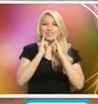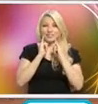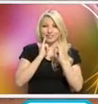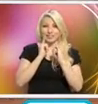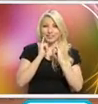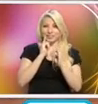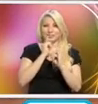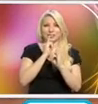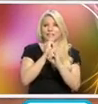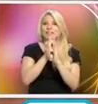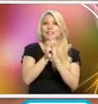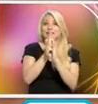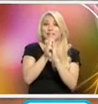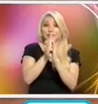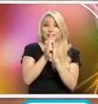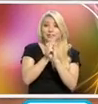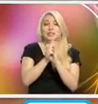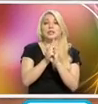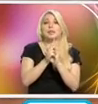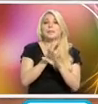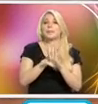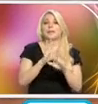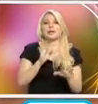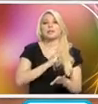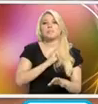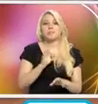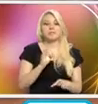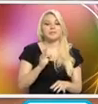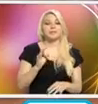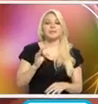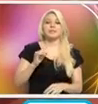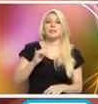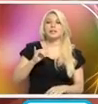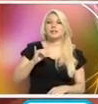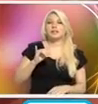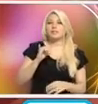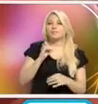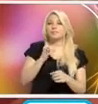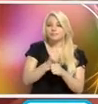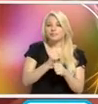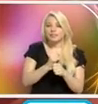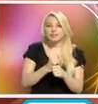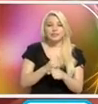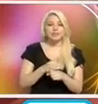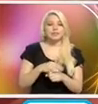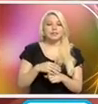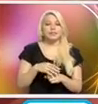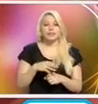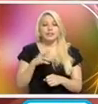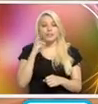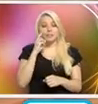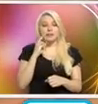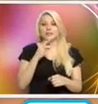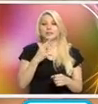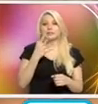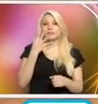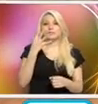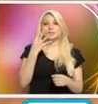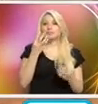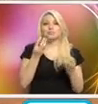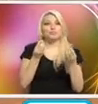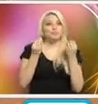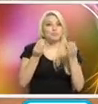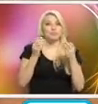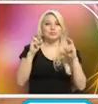ya es algo que se respeta. Ya no abruma. Y eso está abriendo la posibilidad de verdad de que la gente sea amada, respetada por quien es,